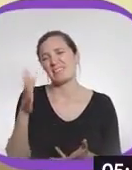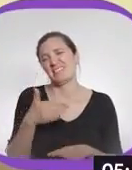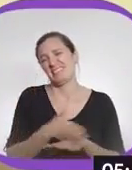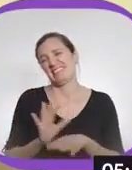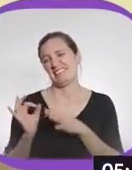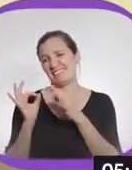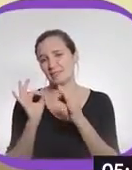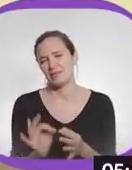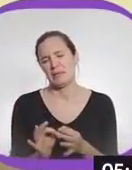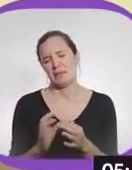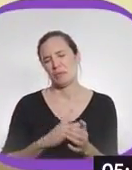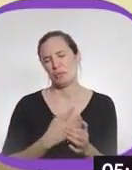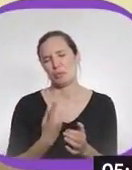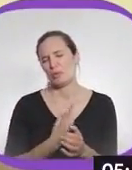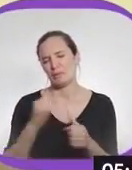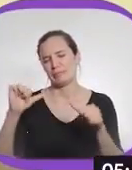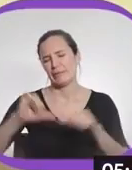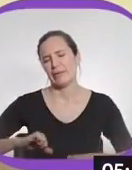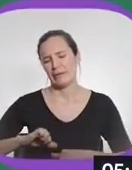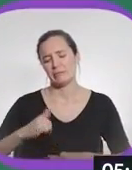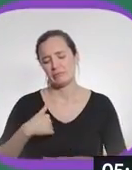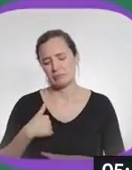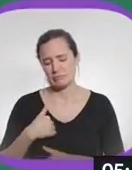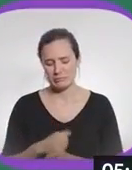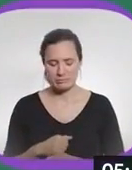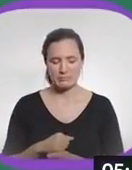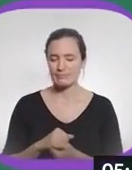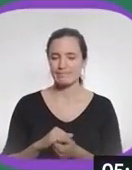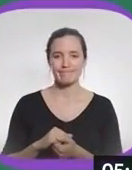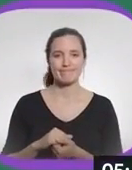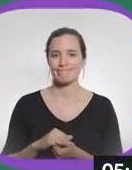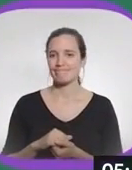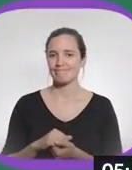Tarde. ¡Ay, soy el peor amo que existe!